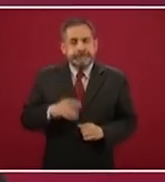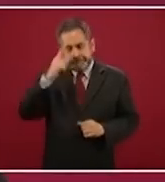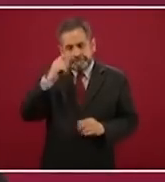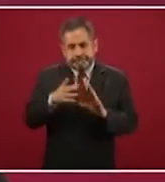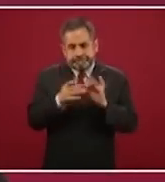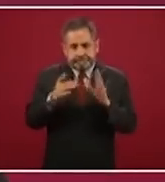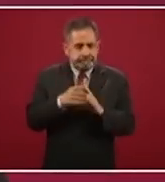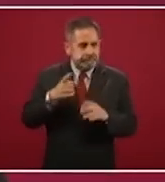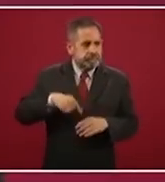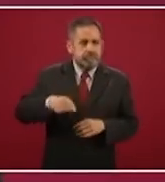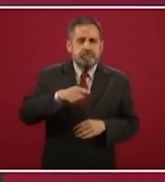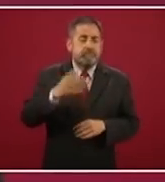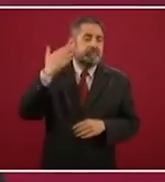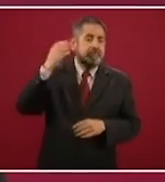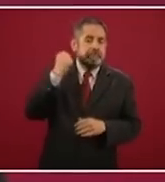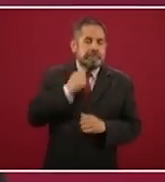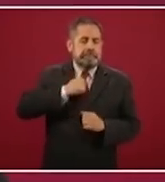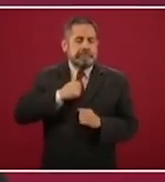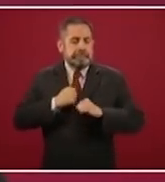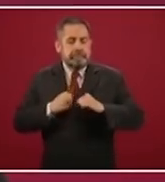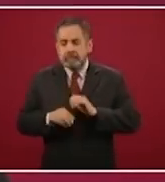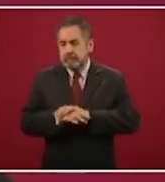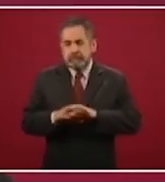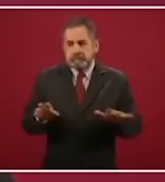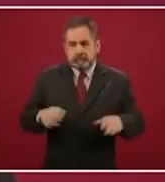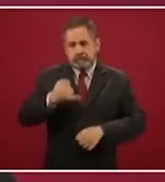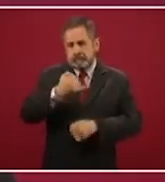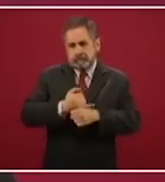hacer valer el influyentismo. Era muy